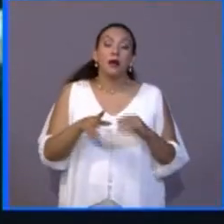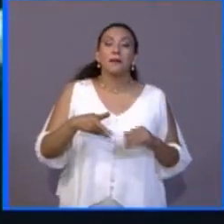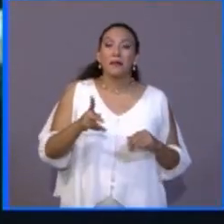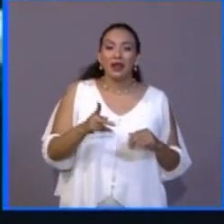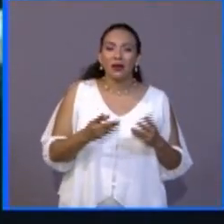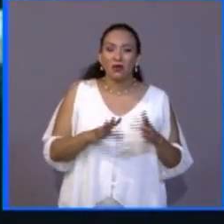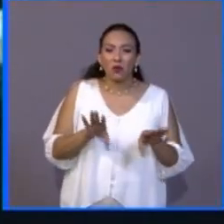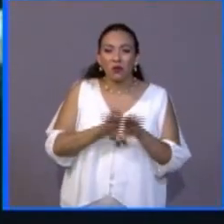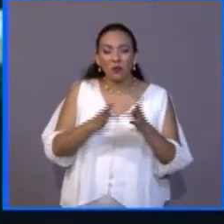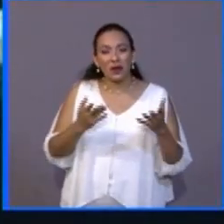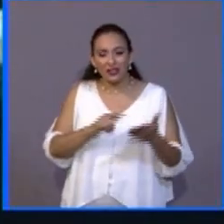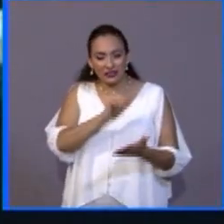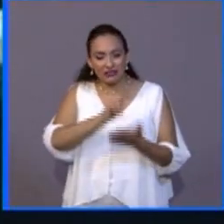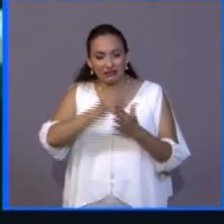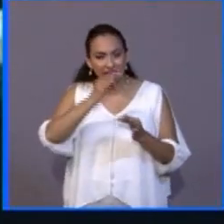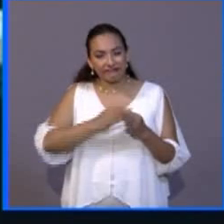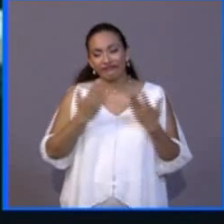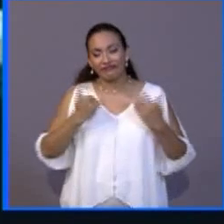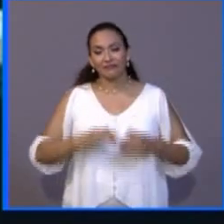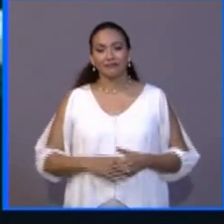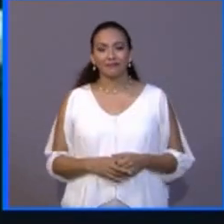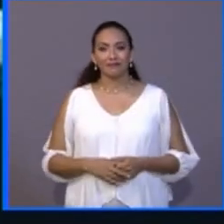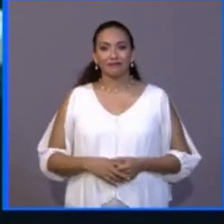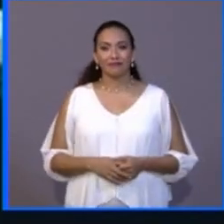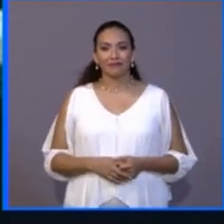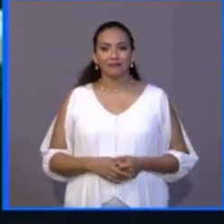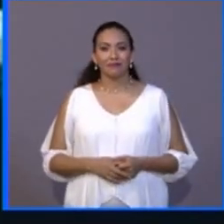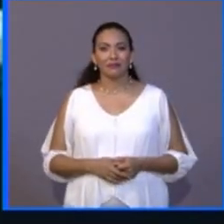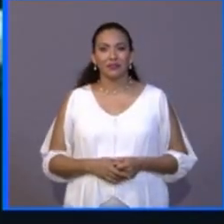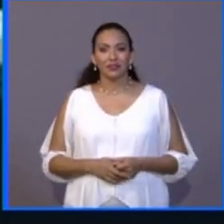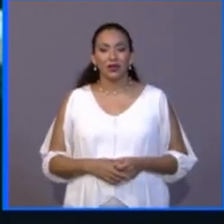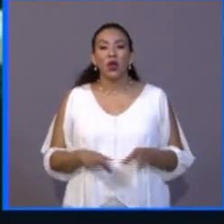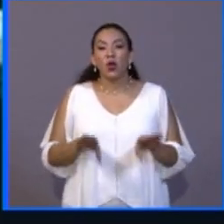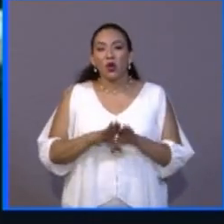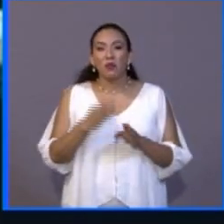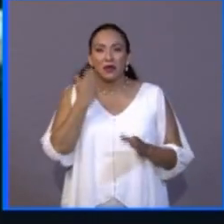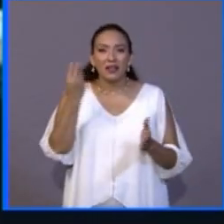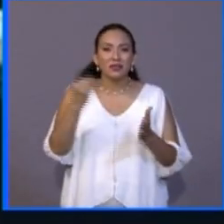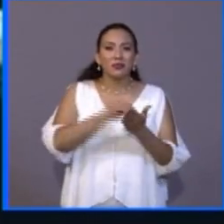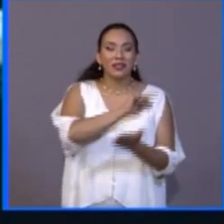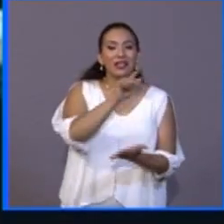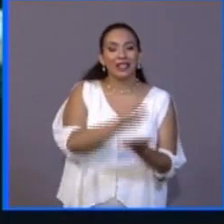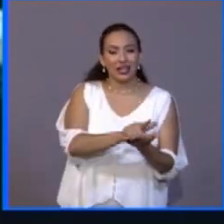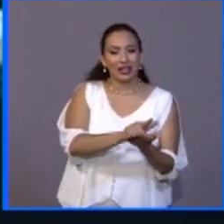mecanismos para hacer efectiva la legislación. Es imposible poner en práctica una ley,